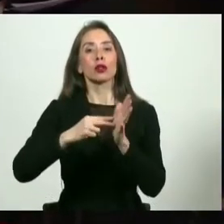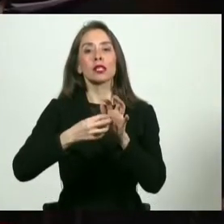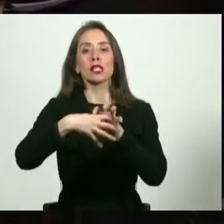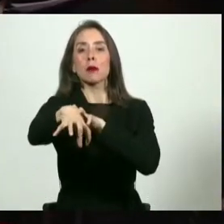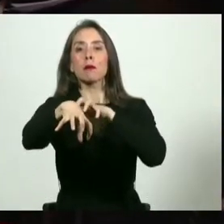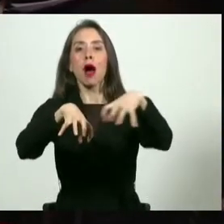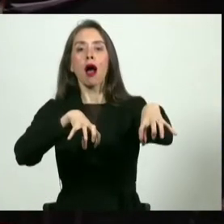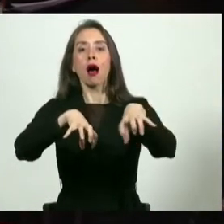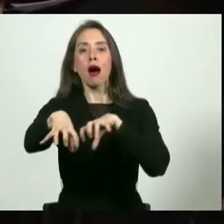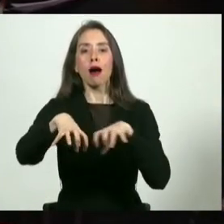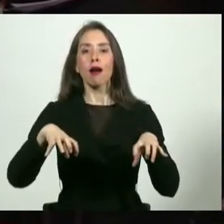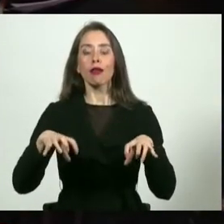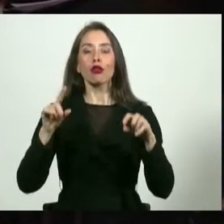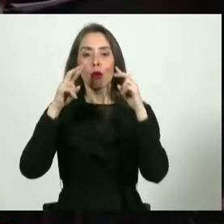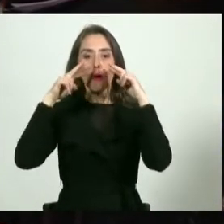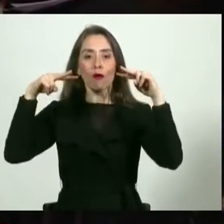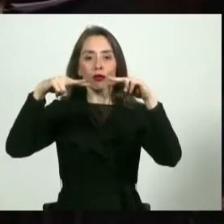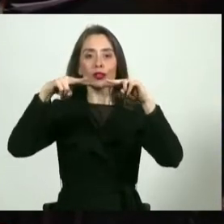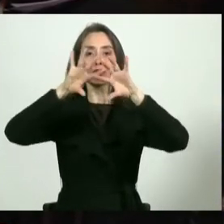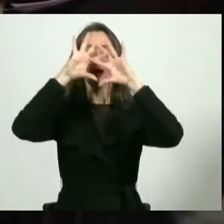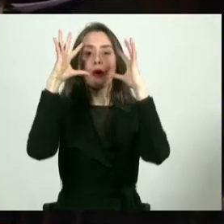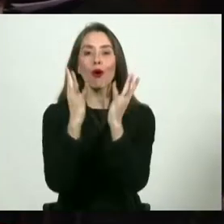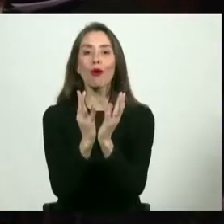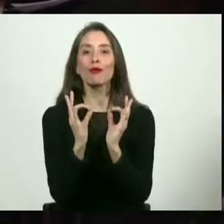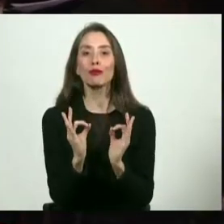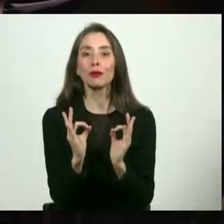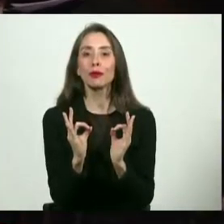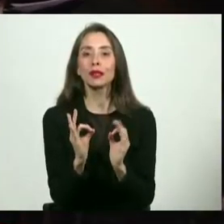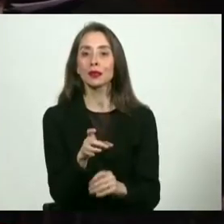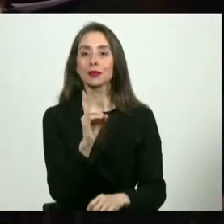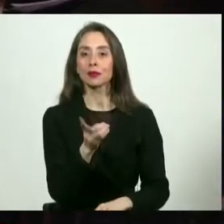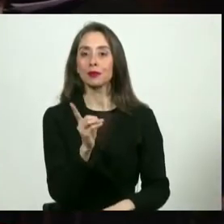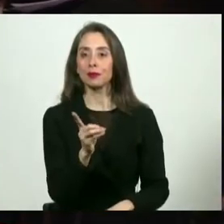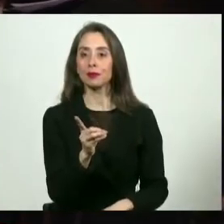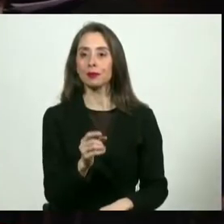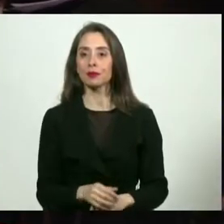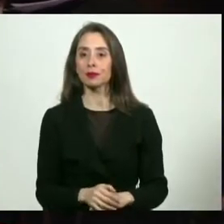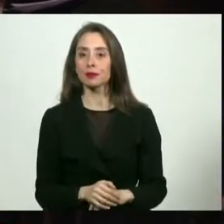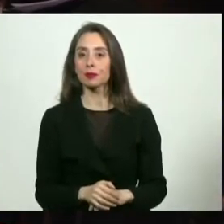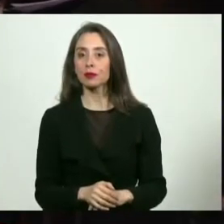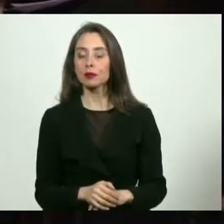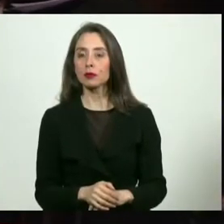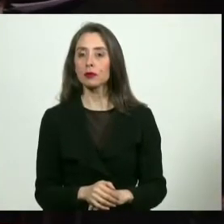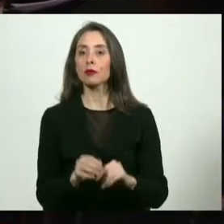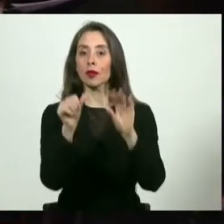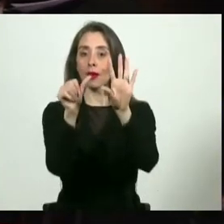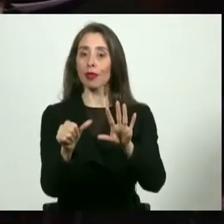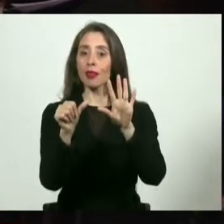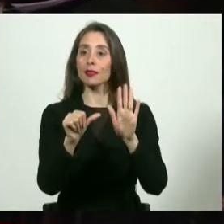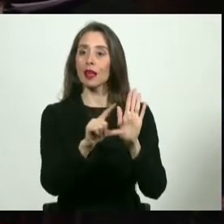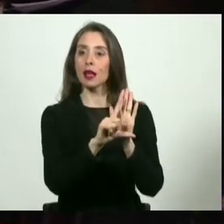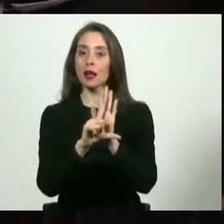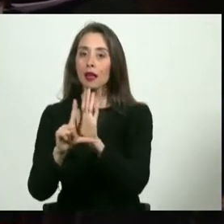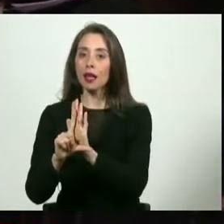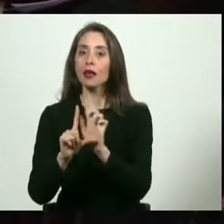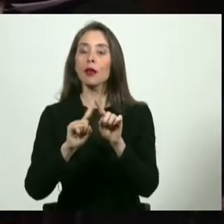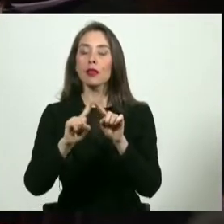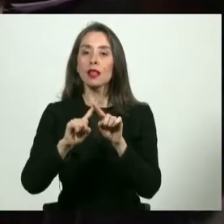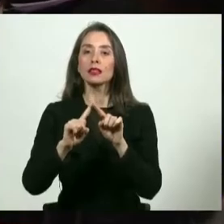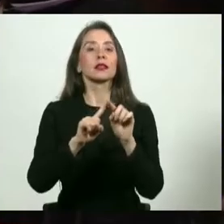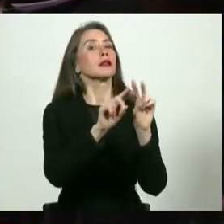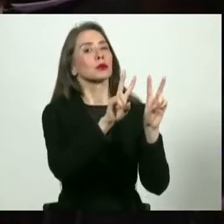fragmentadamente, sin avanzar una visión integral de la discapacidad. Y tenemos 16 leyes que dan cuenta de distintos